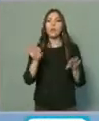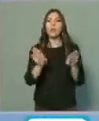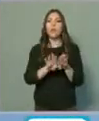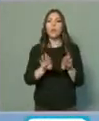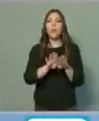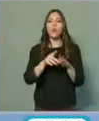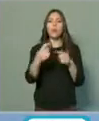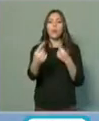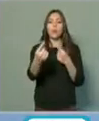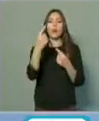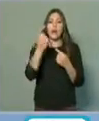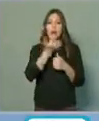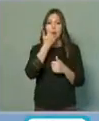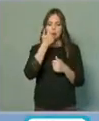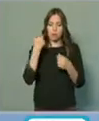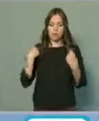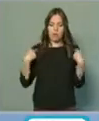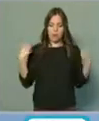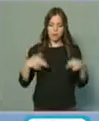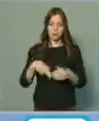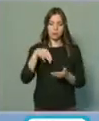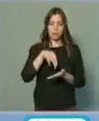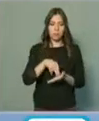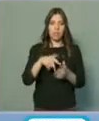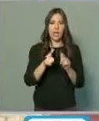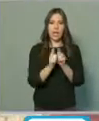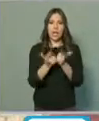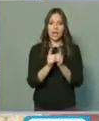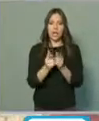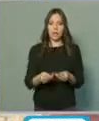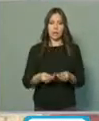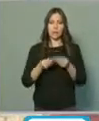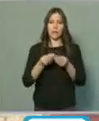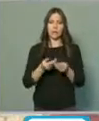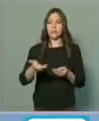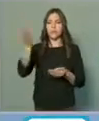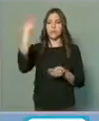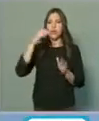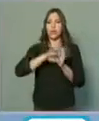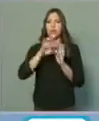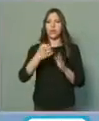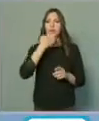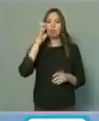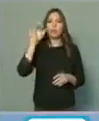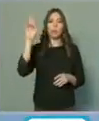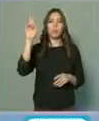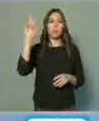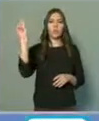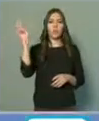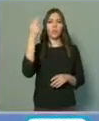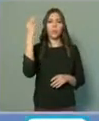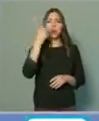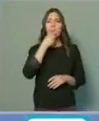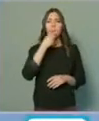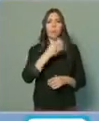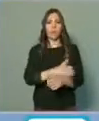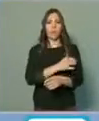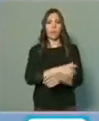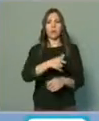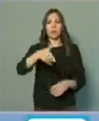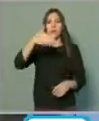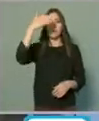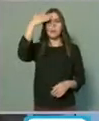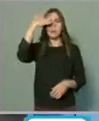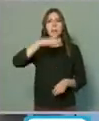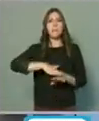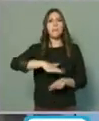socio de aprendizaje. A ver, el maestro comparte un libro. A mí me pasó en la universidad. Rodrigo Vargas, un compañero mío, sabía más que el